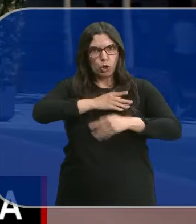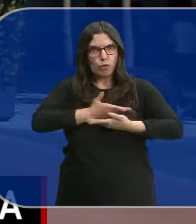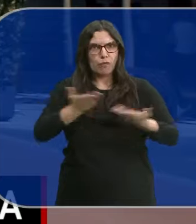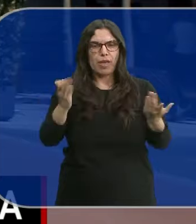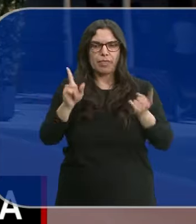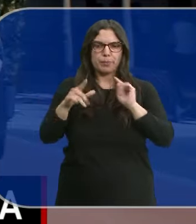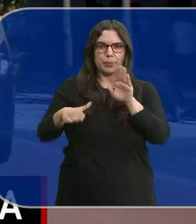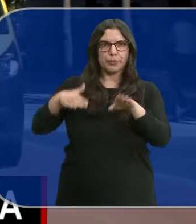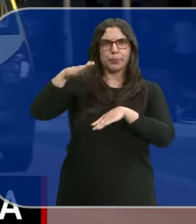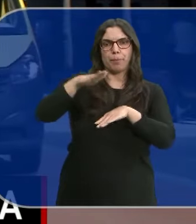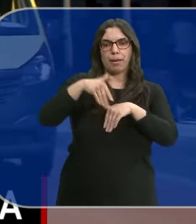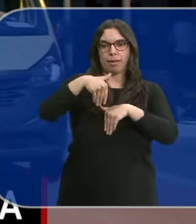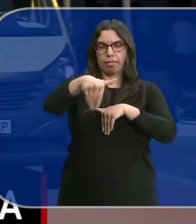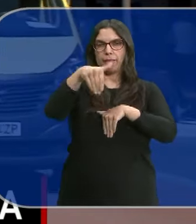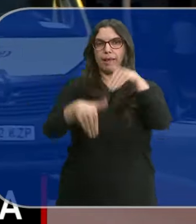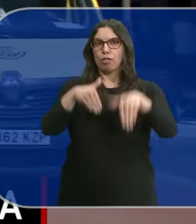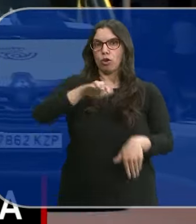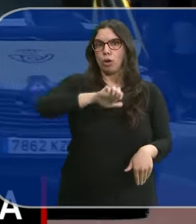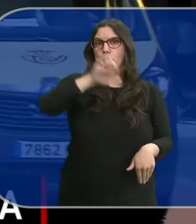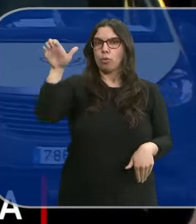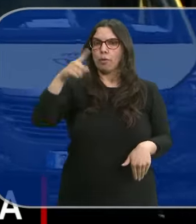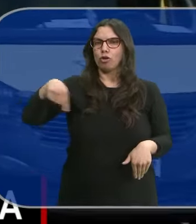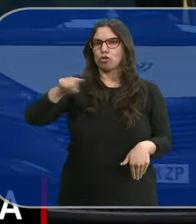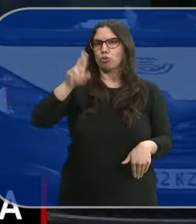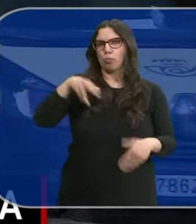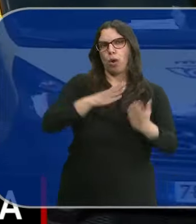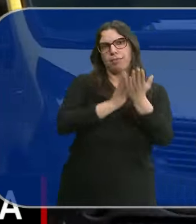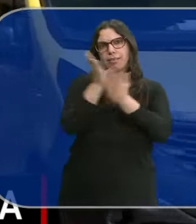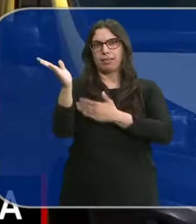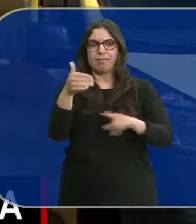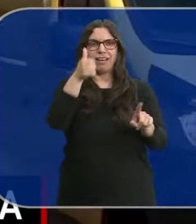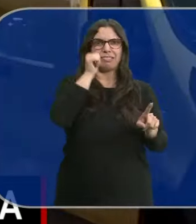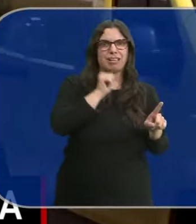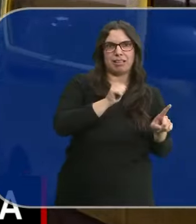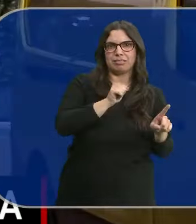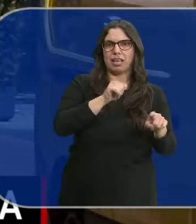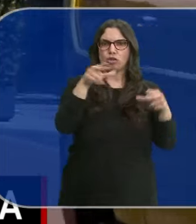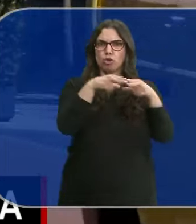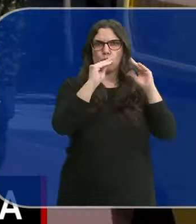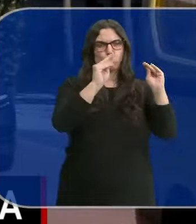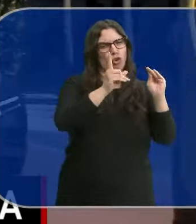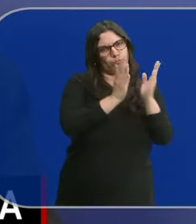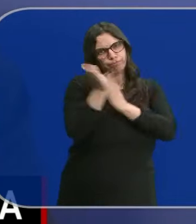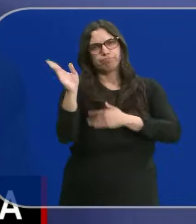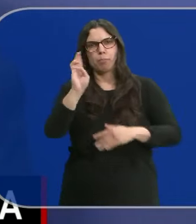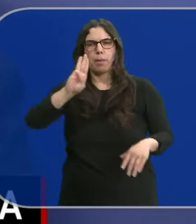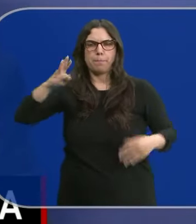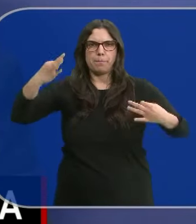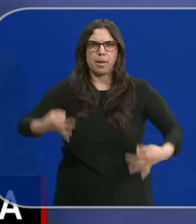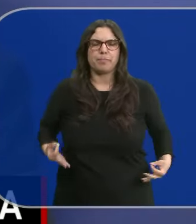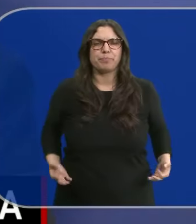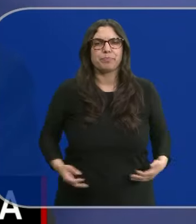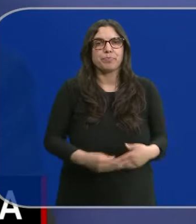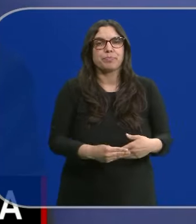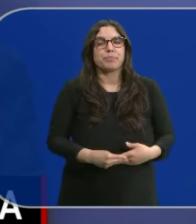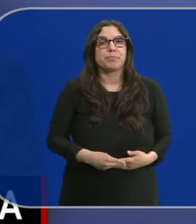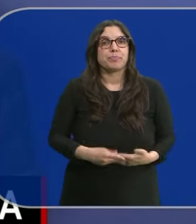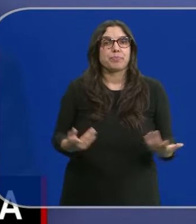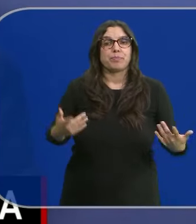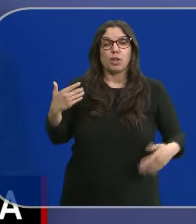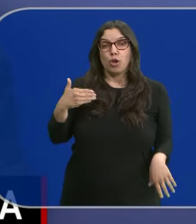más de cara a las elecciones europeas... ...donde se presentan como la alternativa a Sánchez y sus socios. Frente